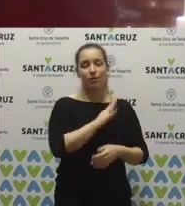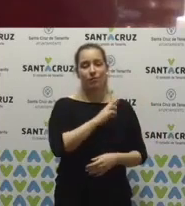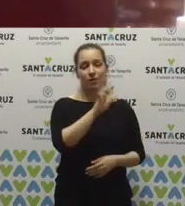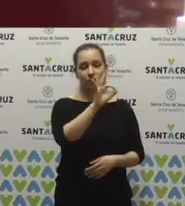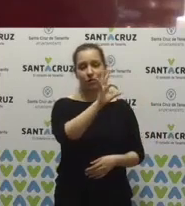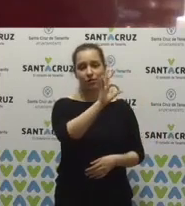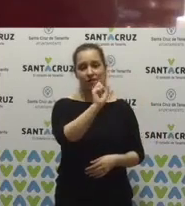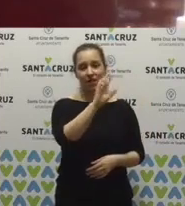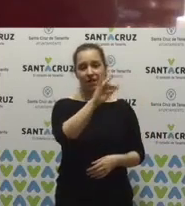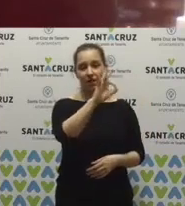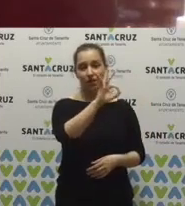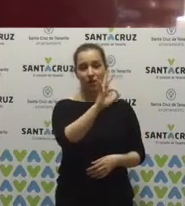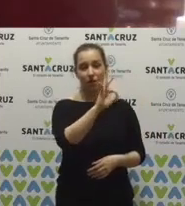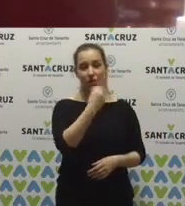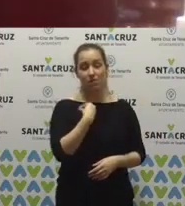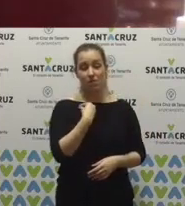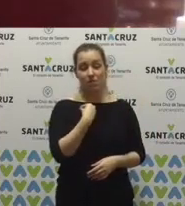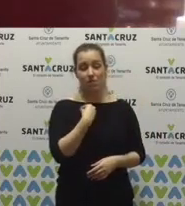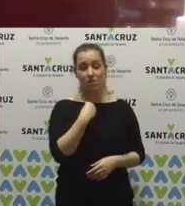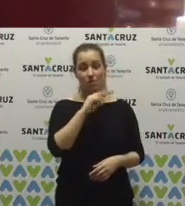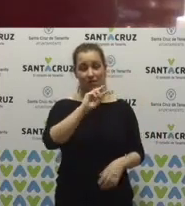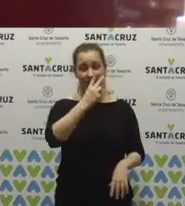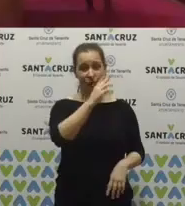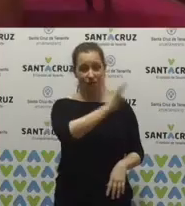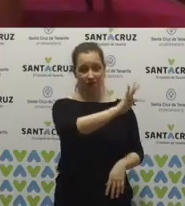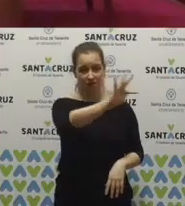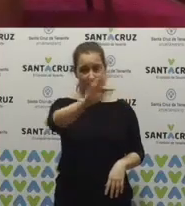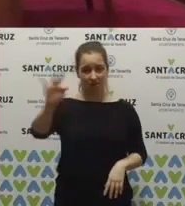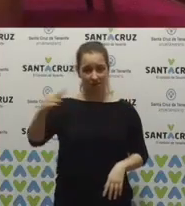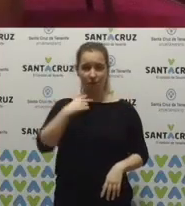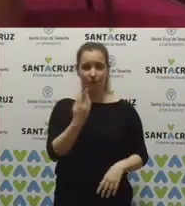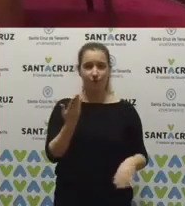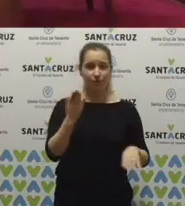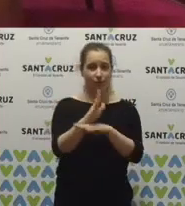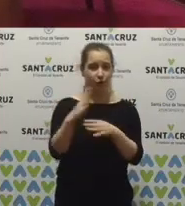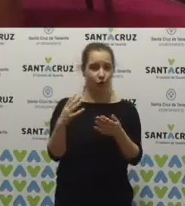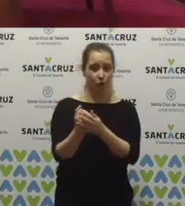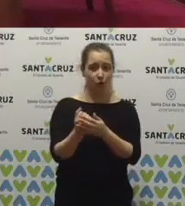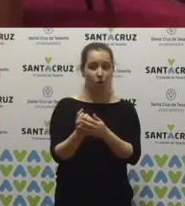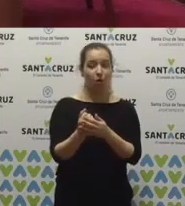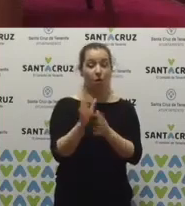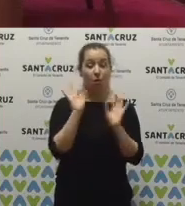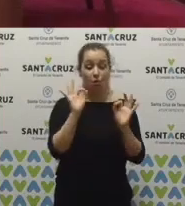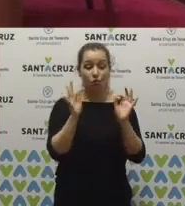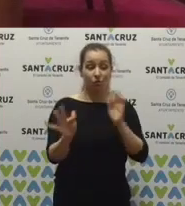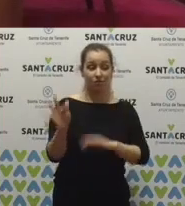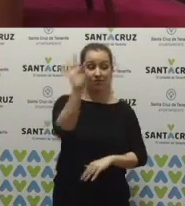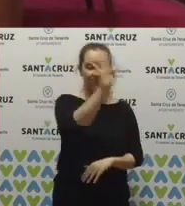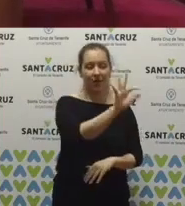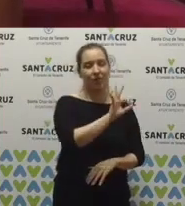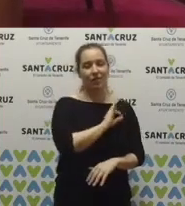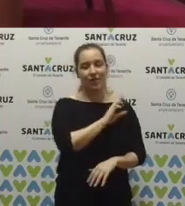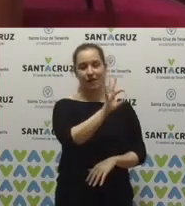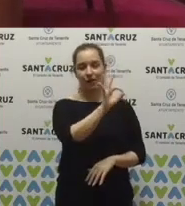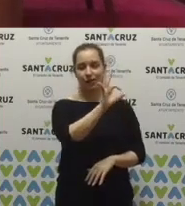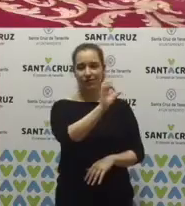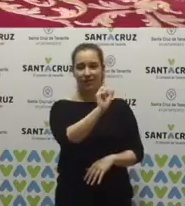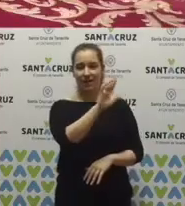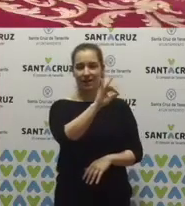la segunda intervención de todos los portavoces y va a tomar la palabra doña rosario